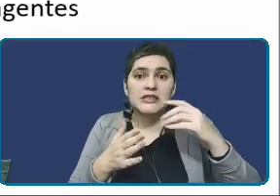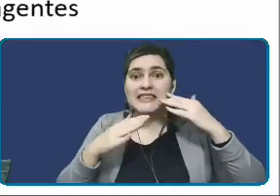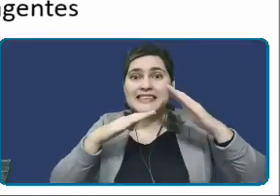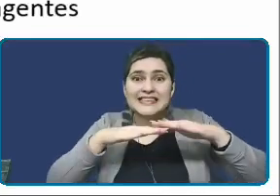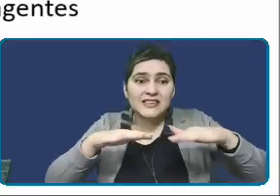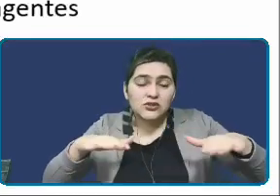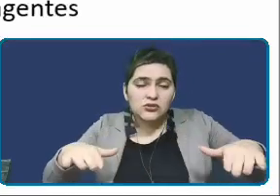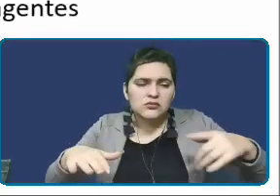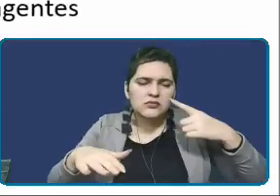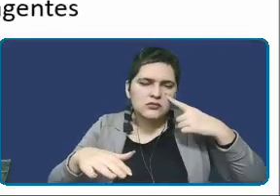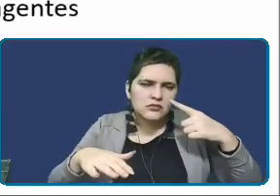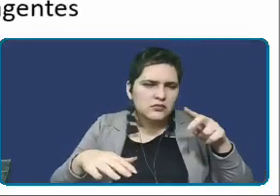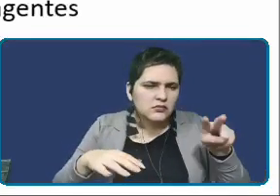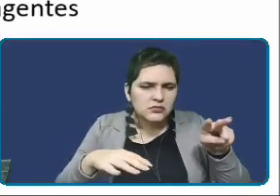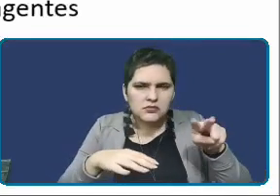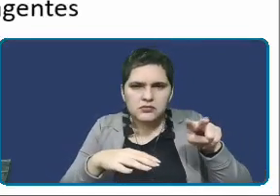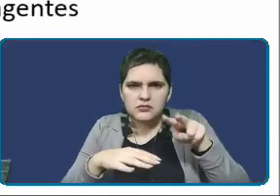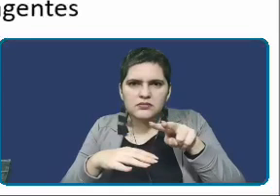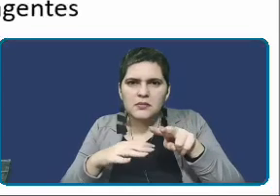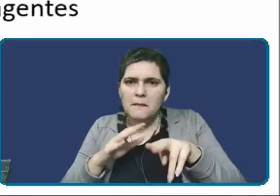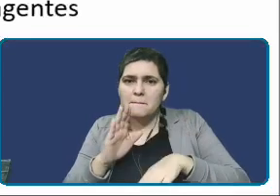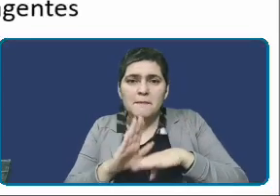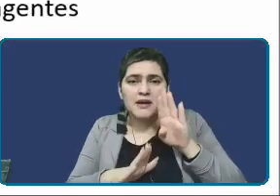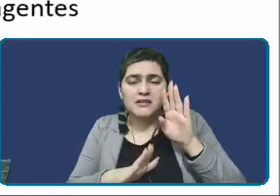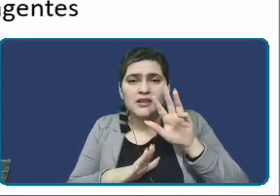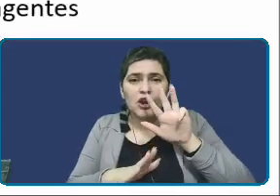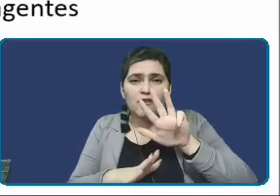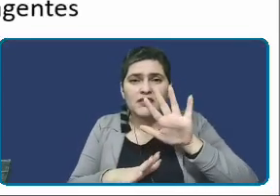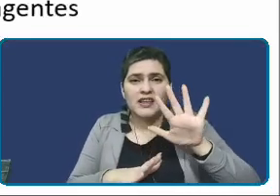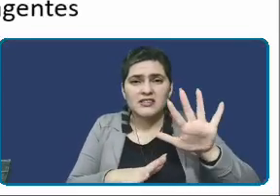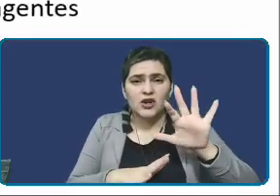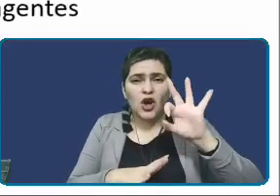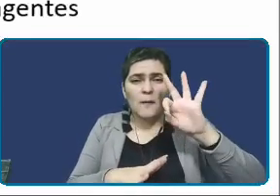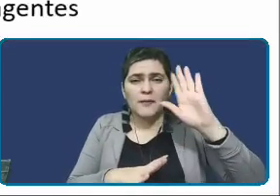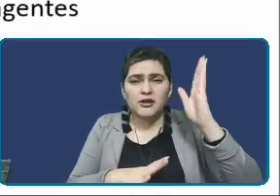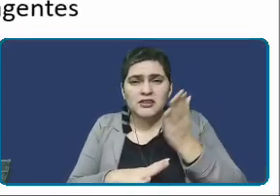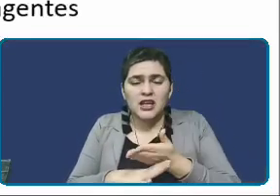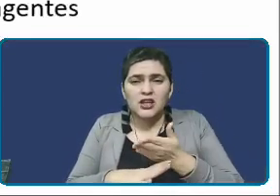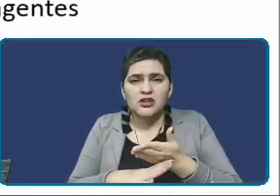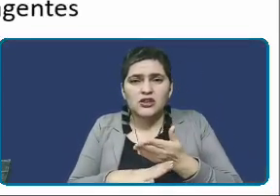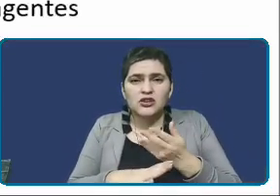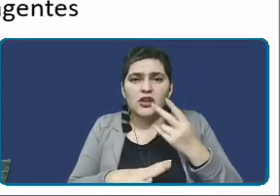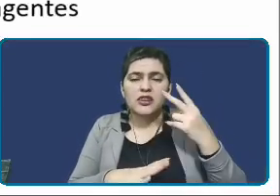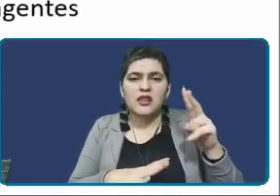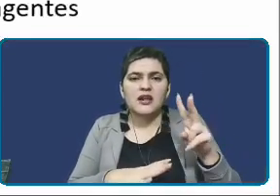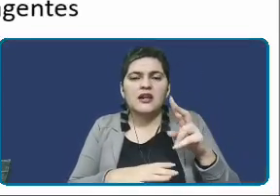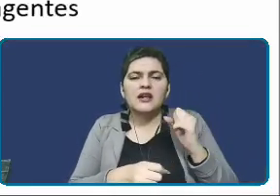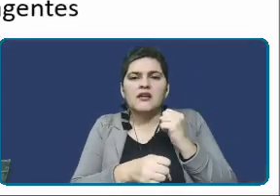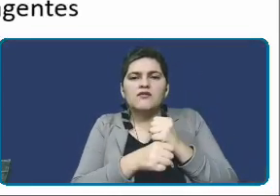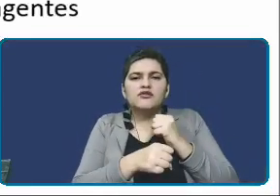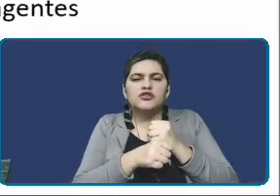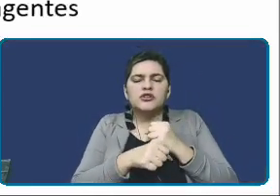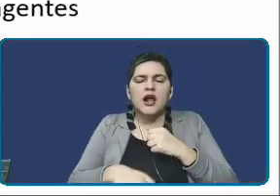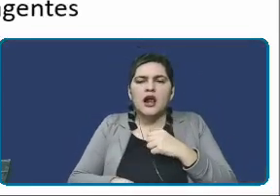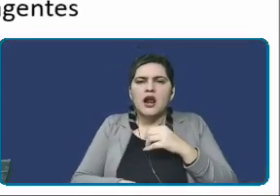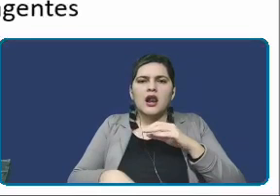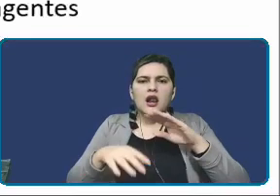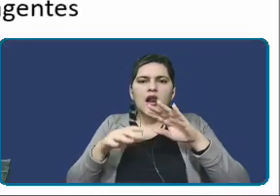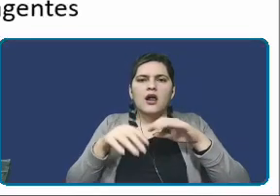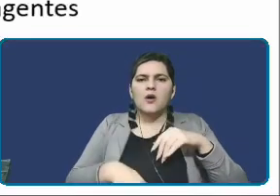cierto? El 95% de la constipación es funcional, o sea, no hay